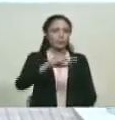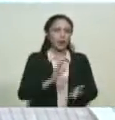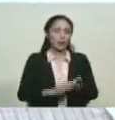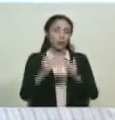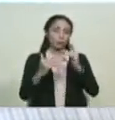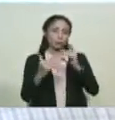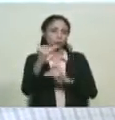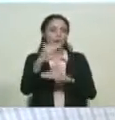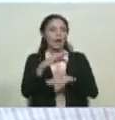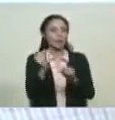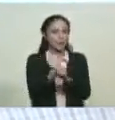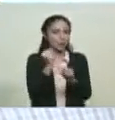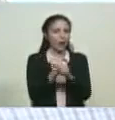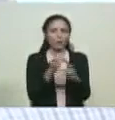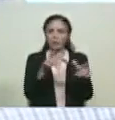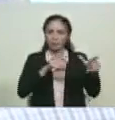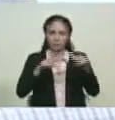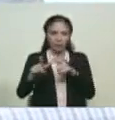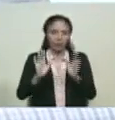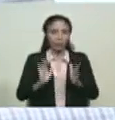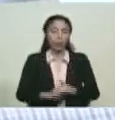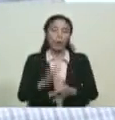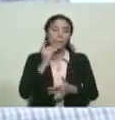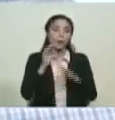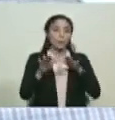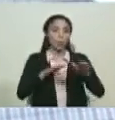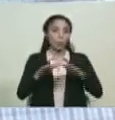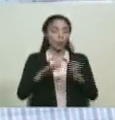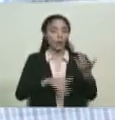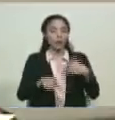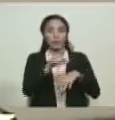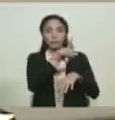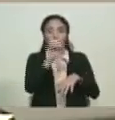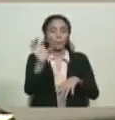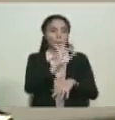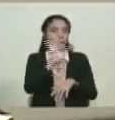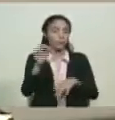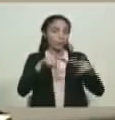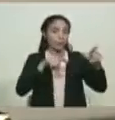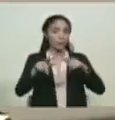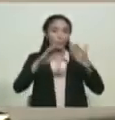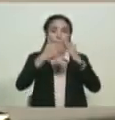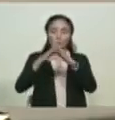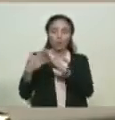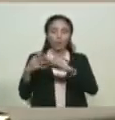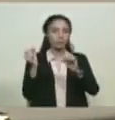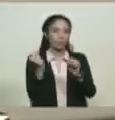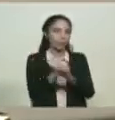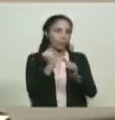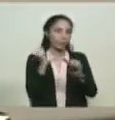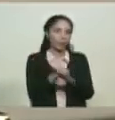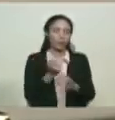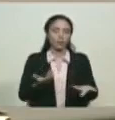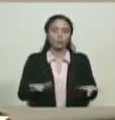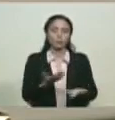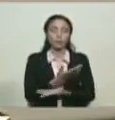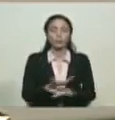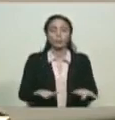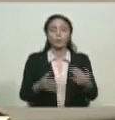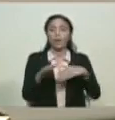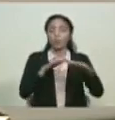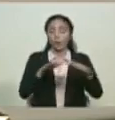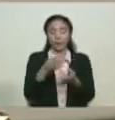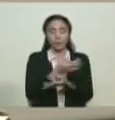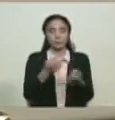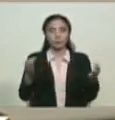adelantado que otro puede decir por ejemplo que escoger está 100% ya todas las comunidades levantadas en los estados más adelantados